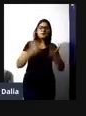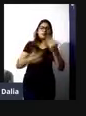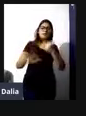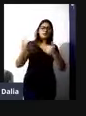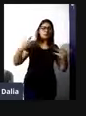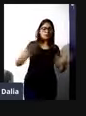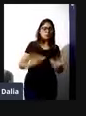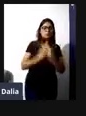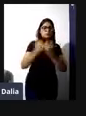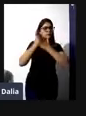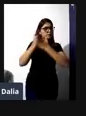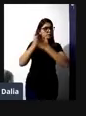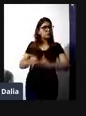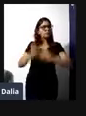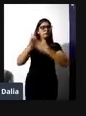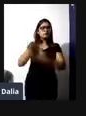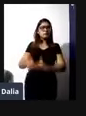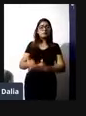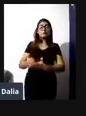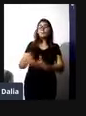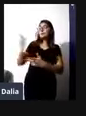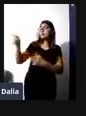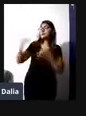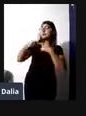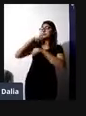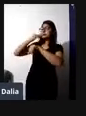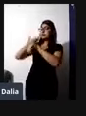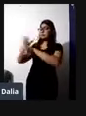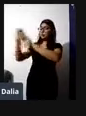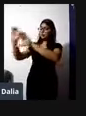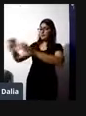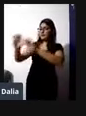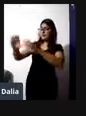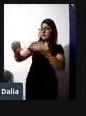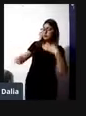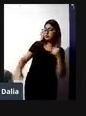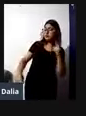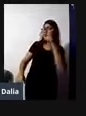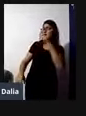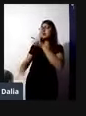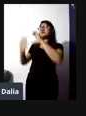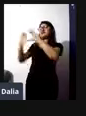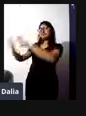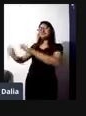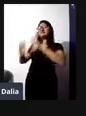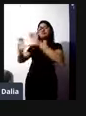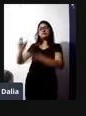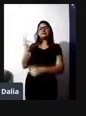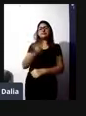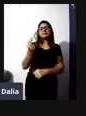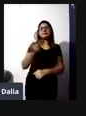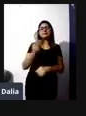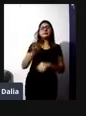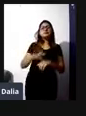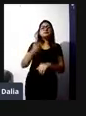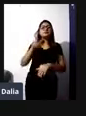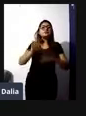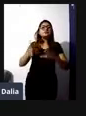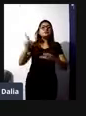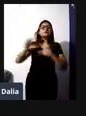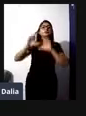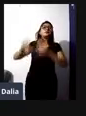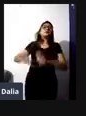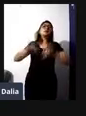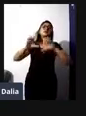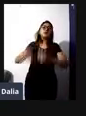porque también hay que cuidar a quien cuida. Es muy, muy importante, porque a veces sucede que quien cuida se enferma con